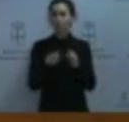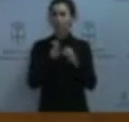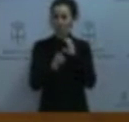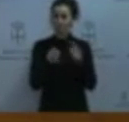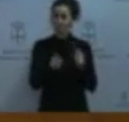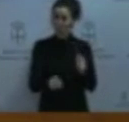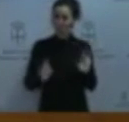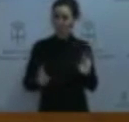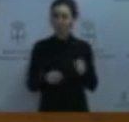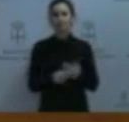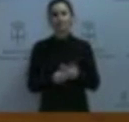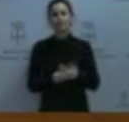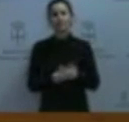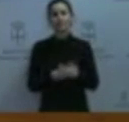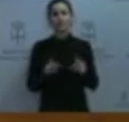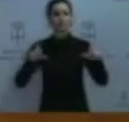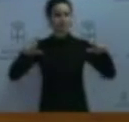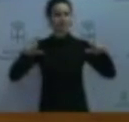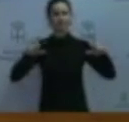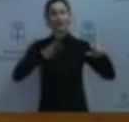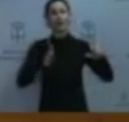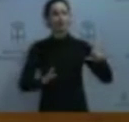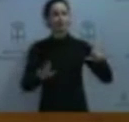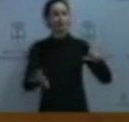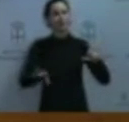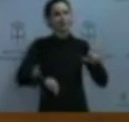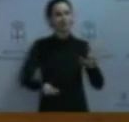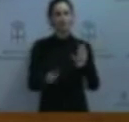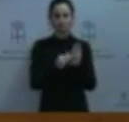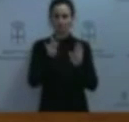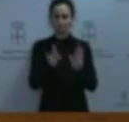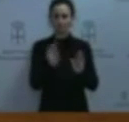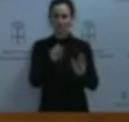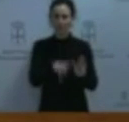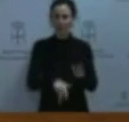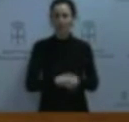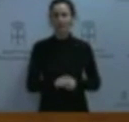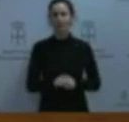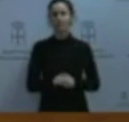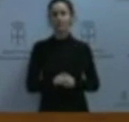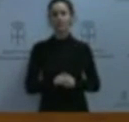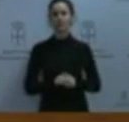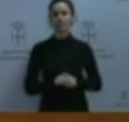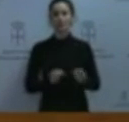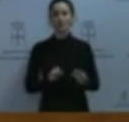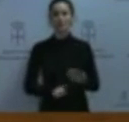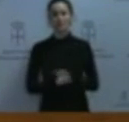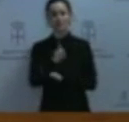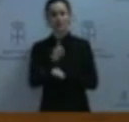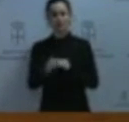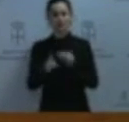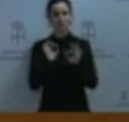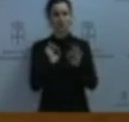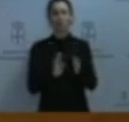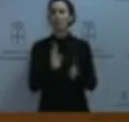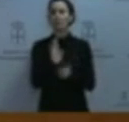lógicamente siempre ese inciso lo vamos a incluir. Y bueno, el desarrollo de la moción